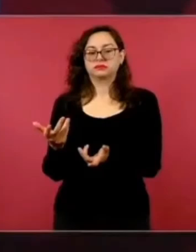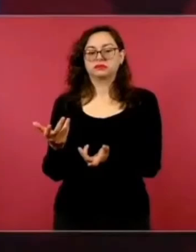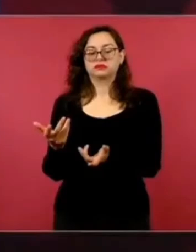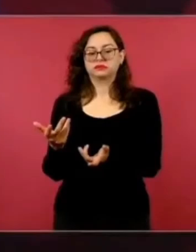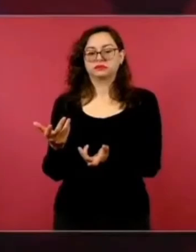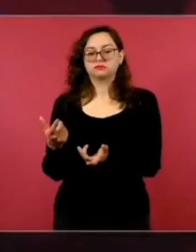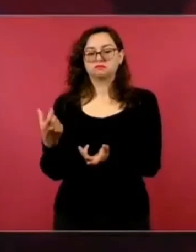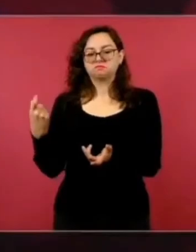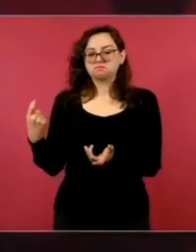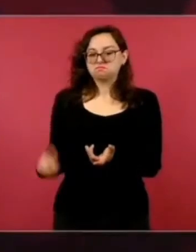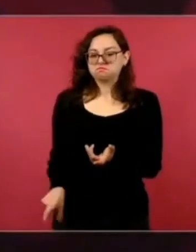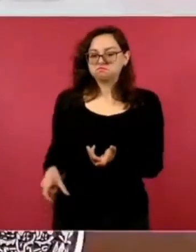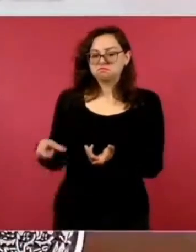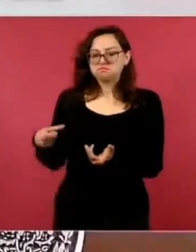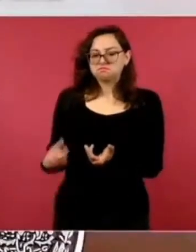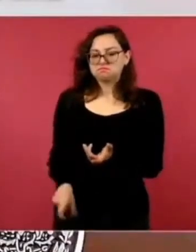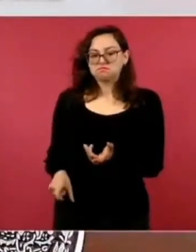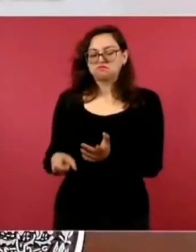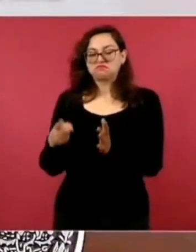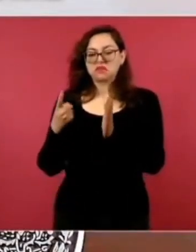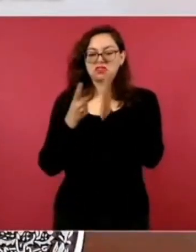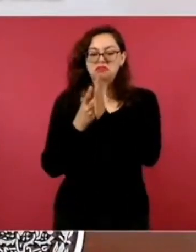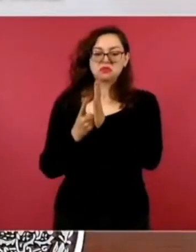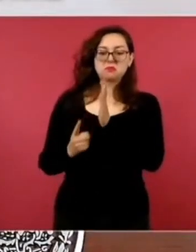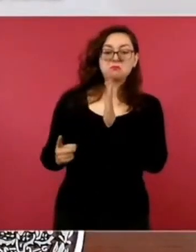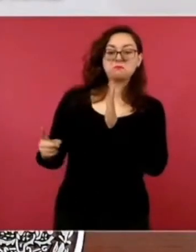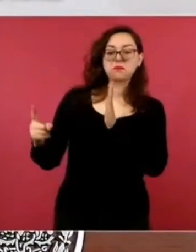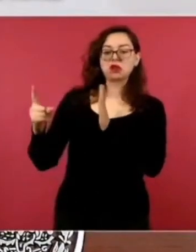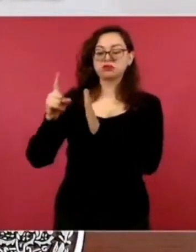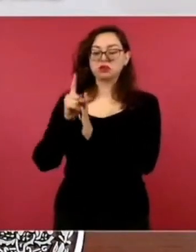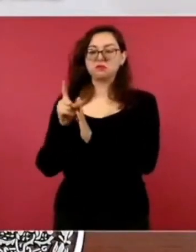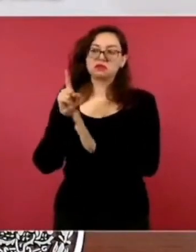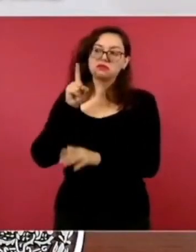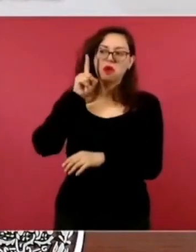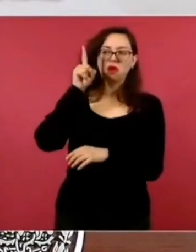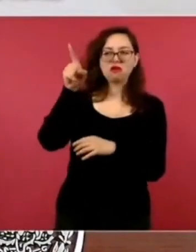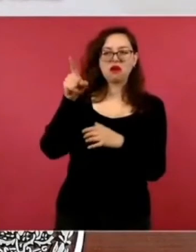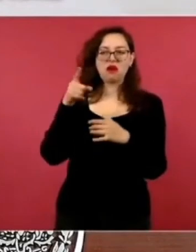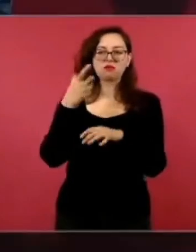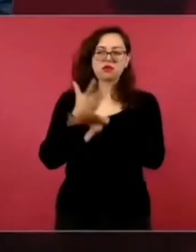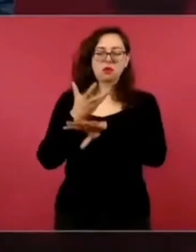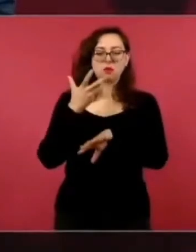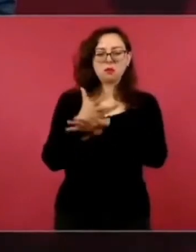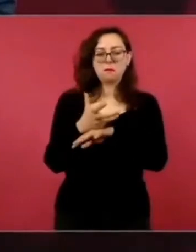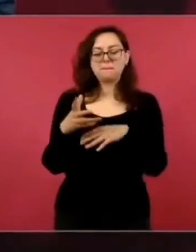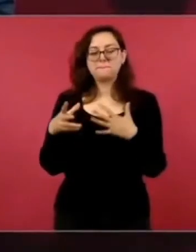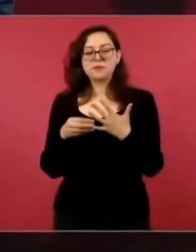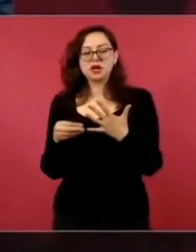y tener un depa en Miami